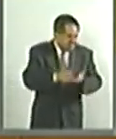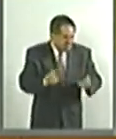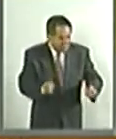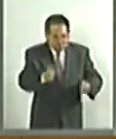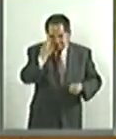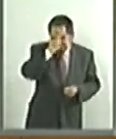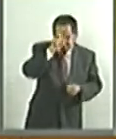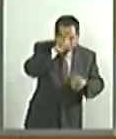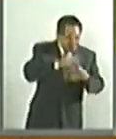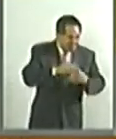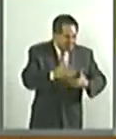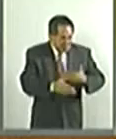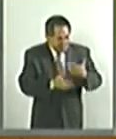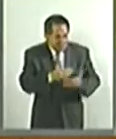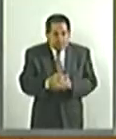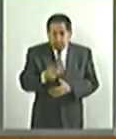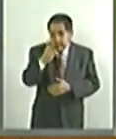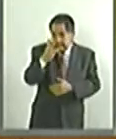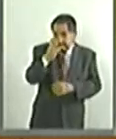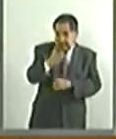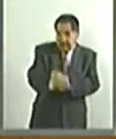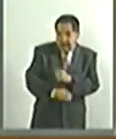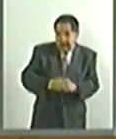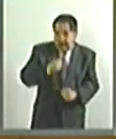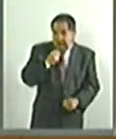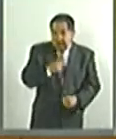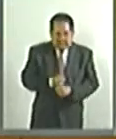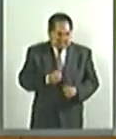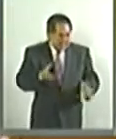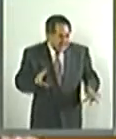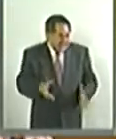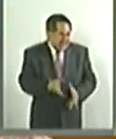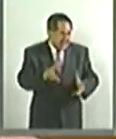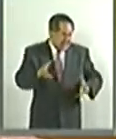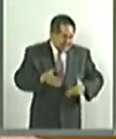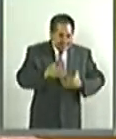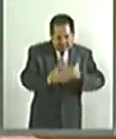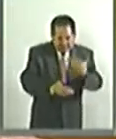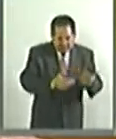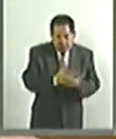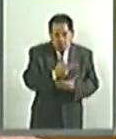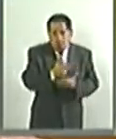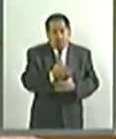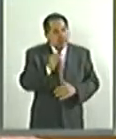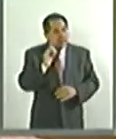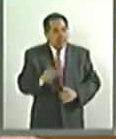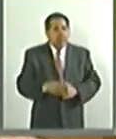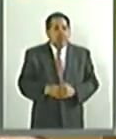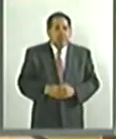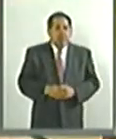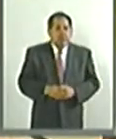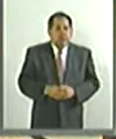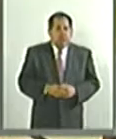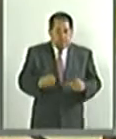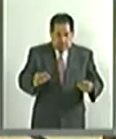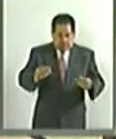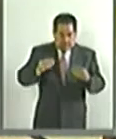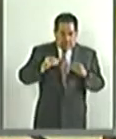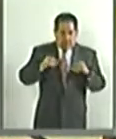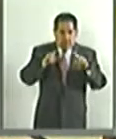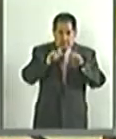asesoró y encabezó durante 3 años estas propuestas. Recibo este